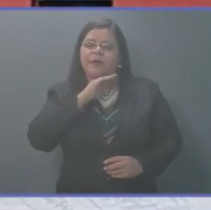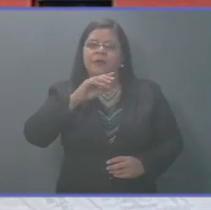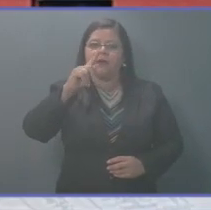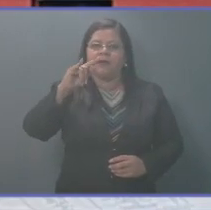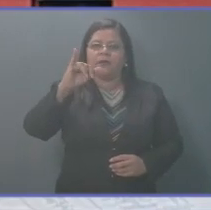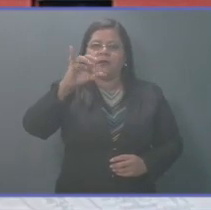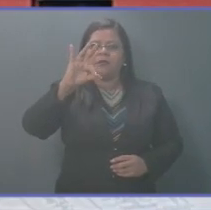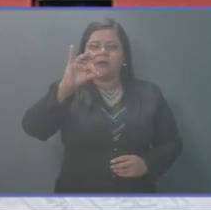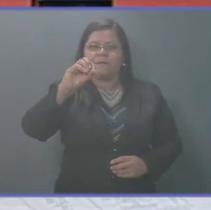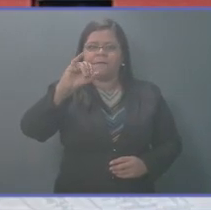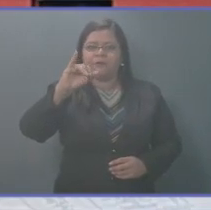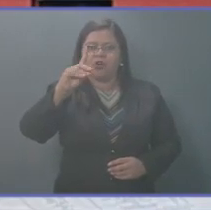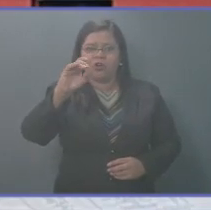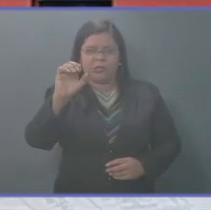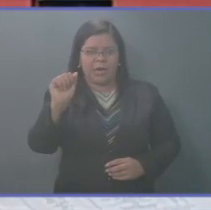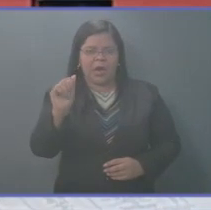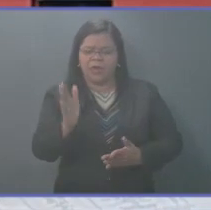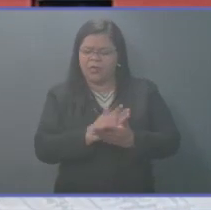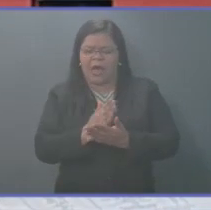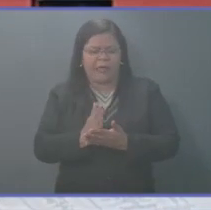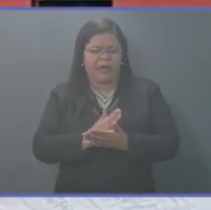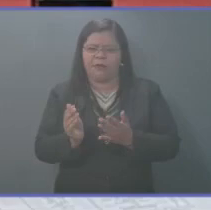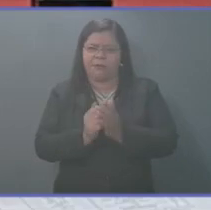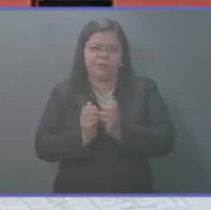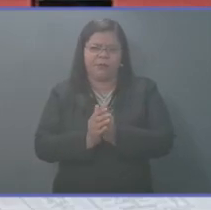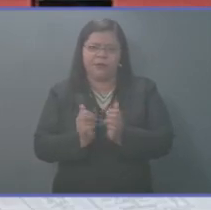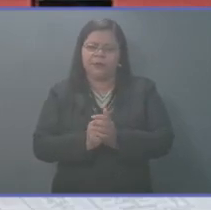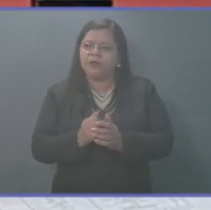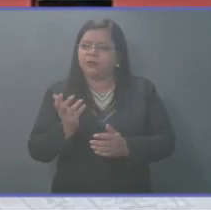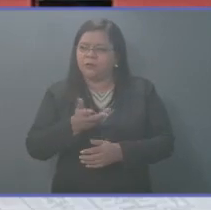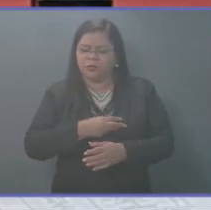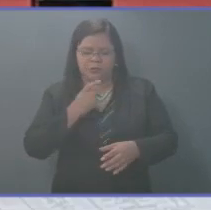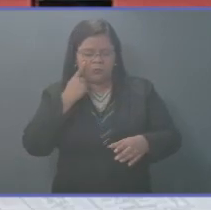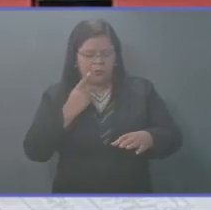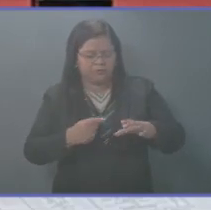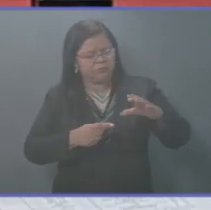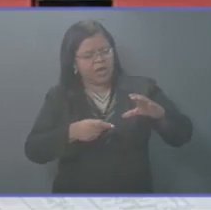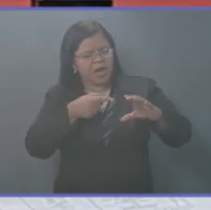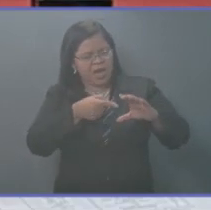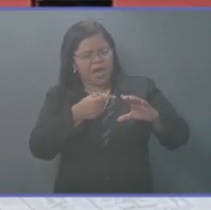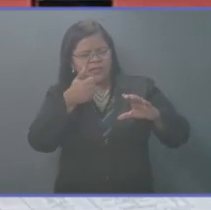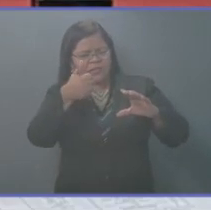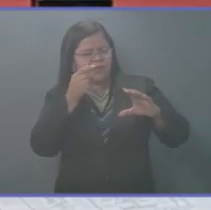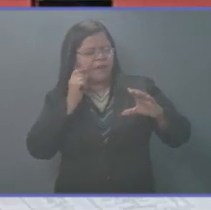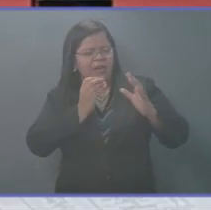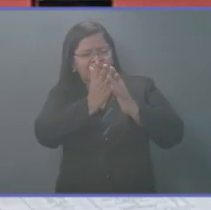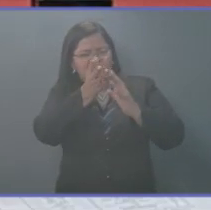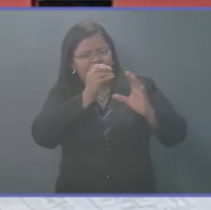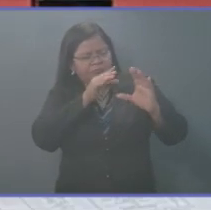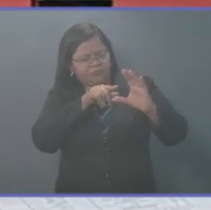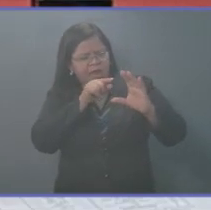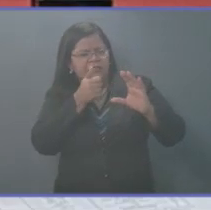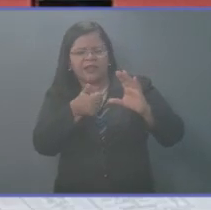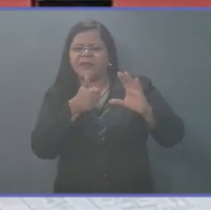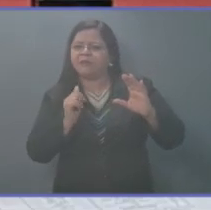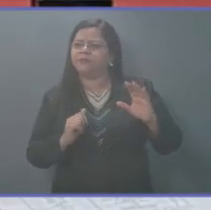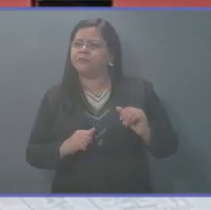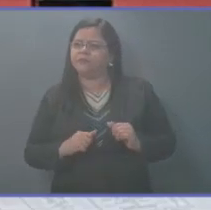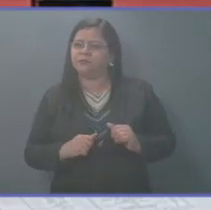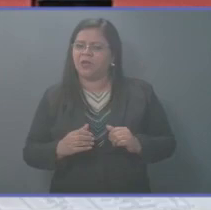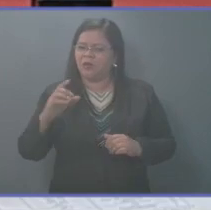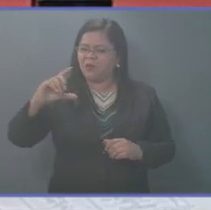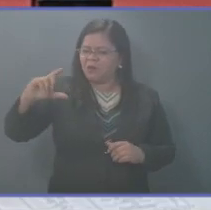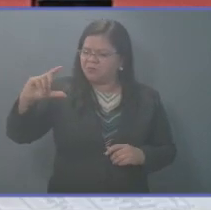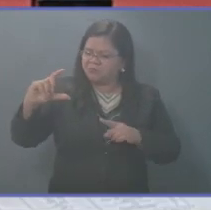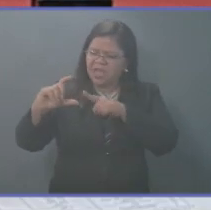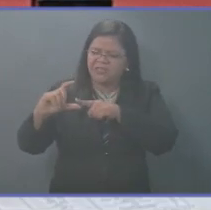nosotros no hacemos juicios de valor a la hora de tomar una agua y decir así esta se ve clarita esta no se ve si se